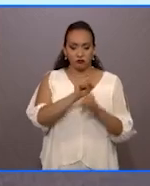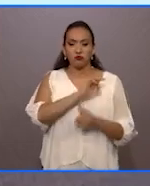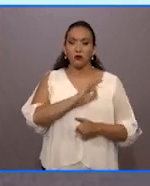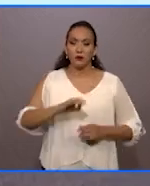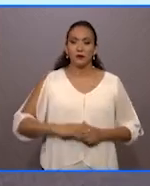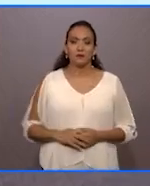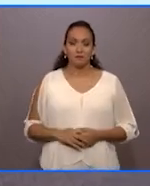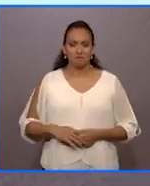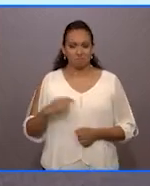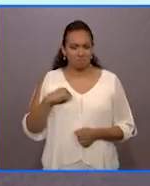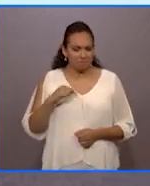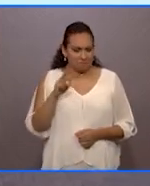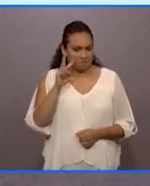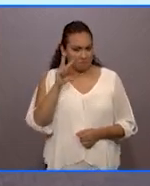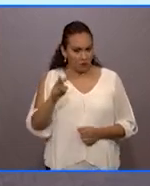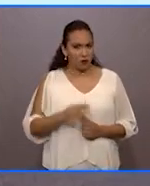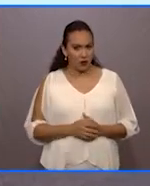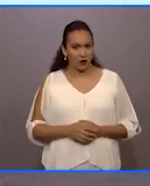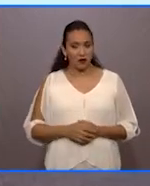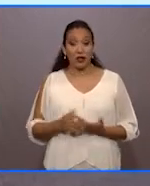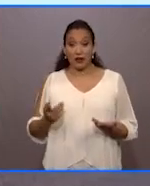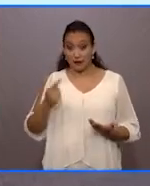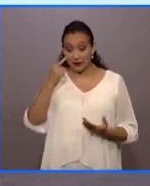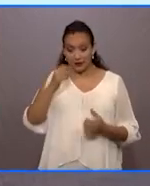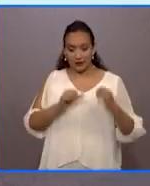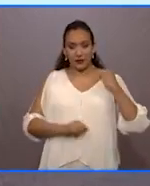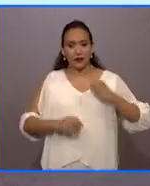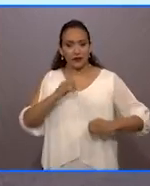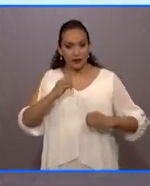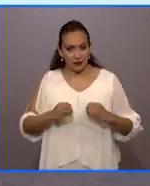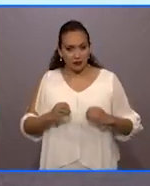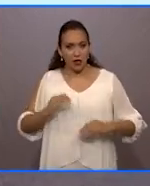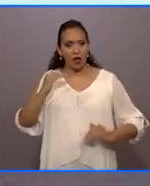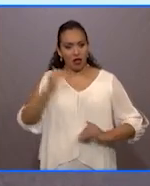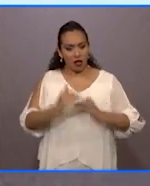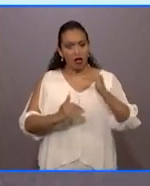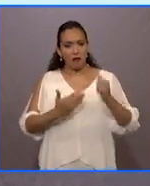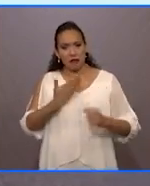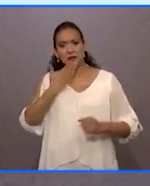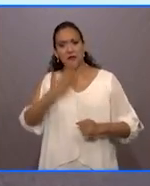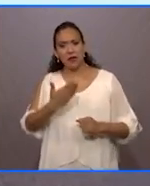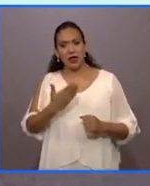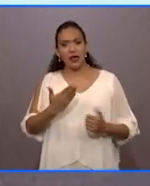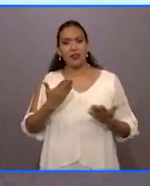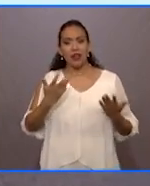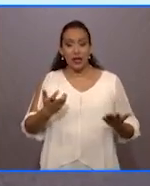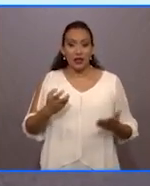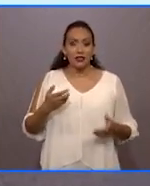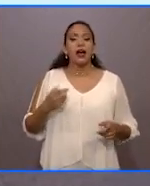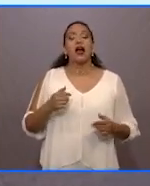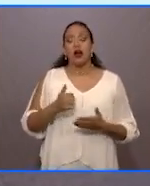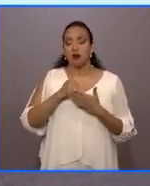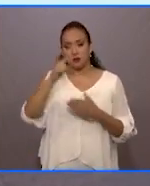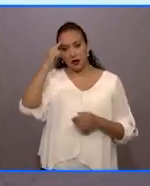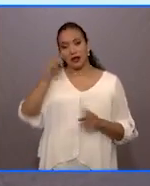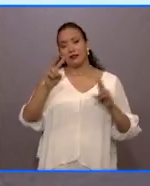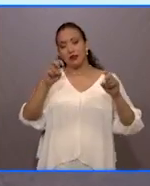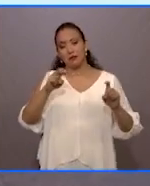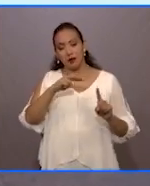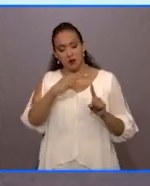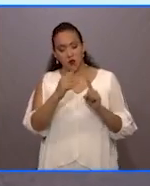creo que la trascendencia de lo que ha hecho el Poder Judicial en materia de género es abrumadora y es objetiva. En